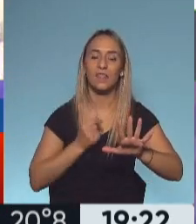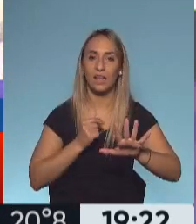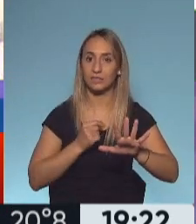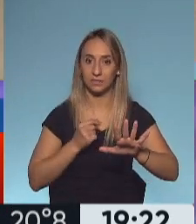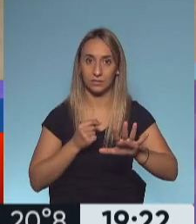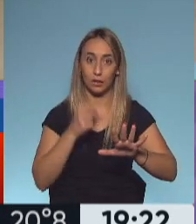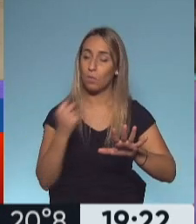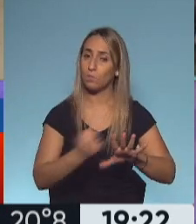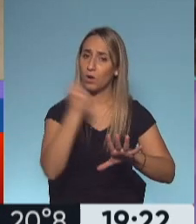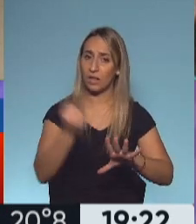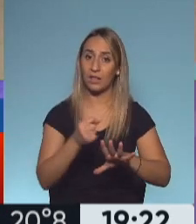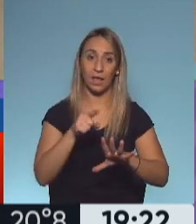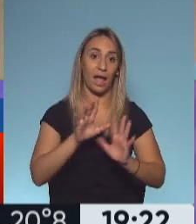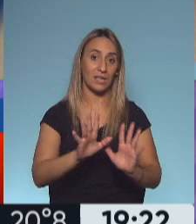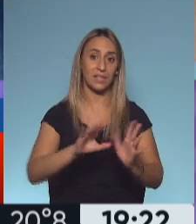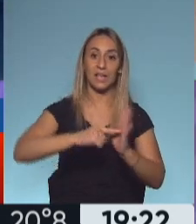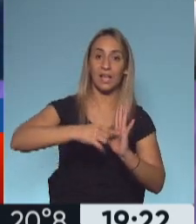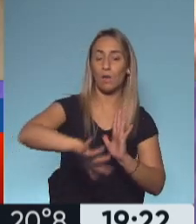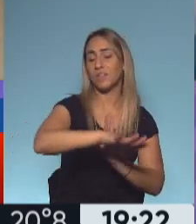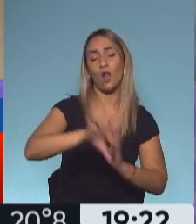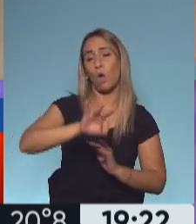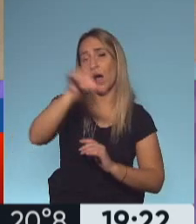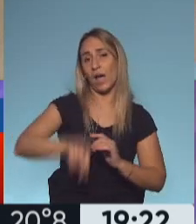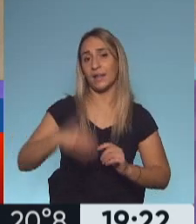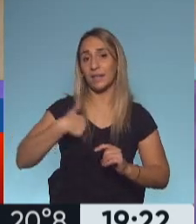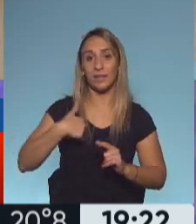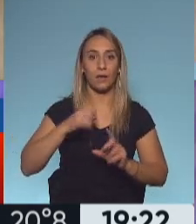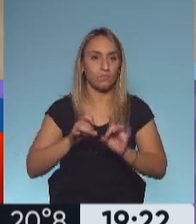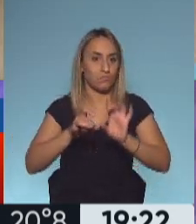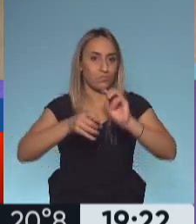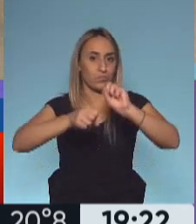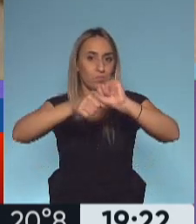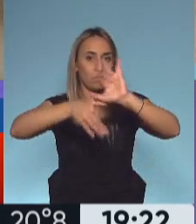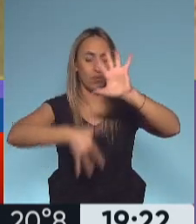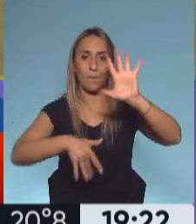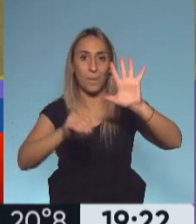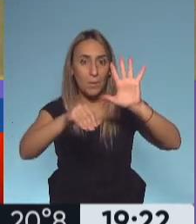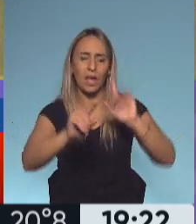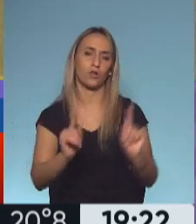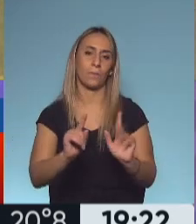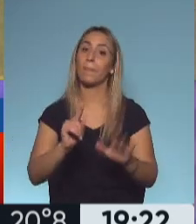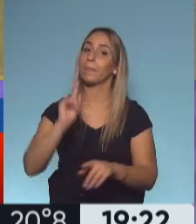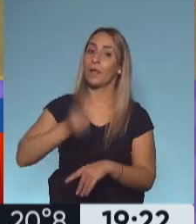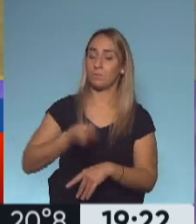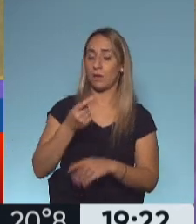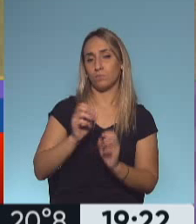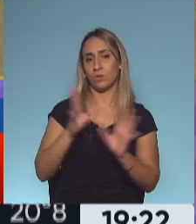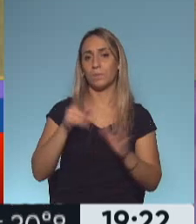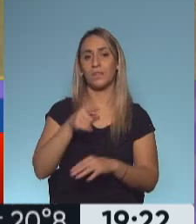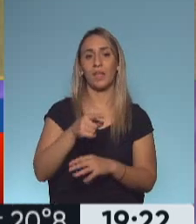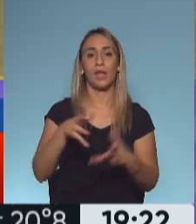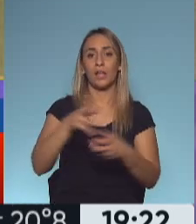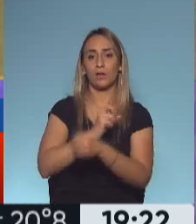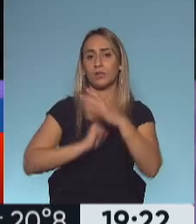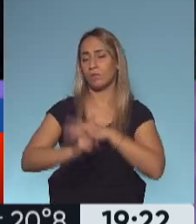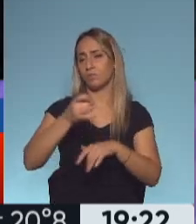importantes para evitar que eso en la ciudad o en la Argentina pudiera ocurrir, ¿no? Buena parte de lo que vos estás describiendo es transporte público que no es de jurisdicción de la